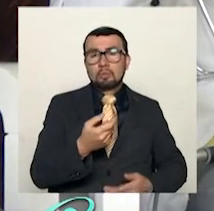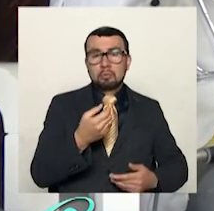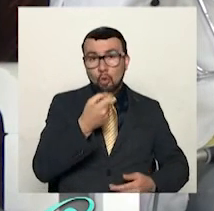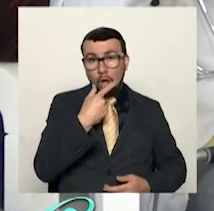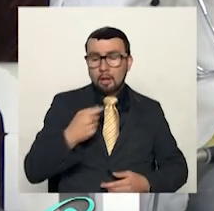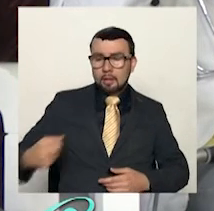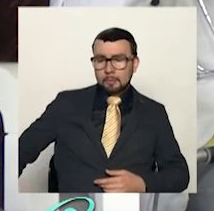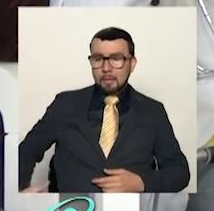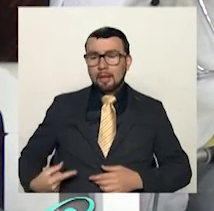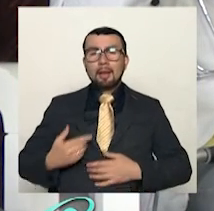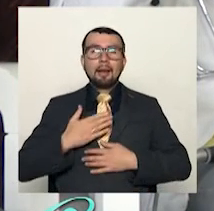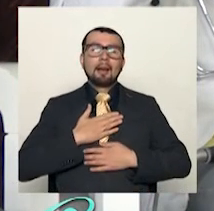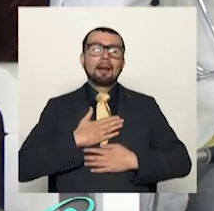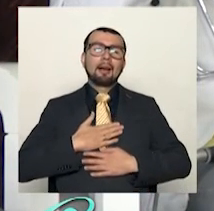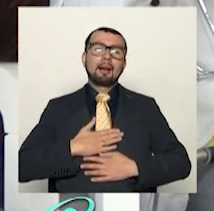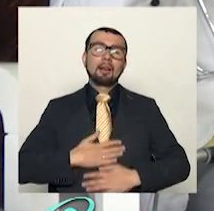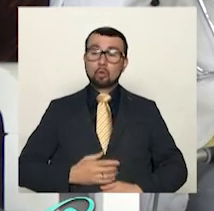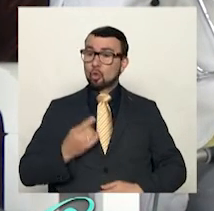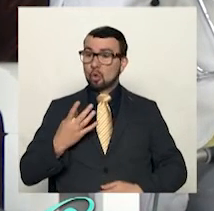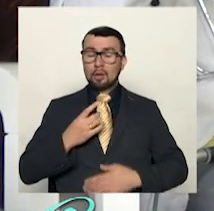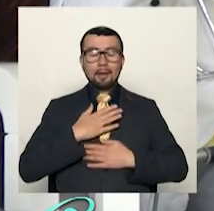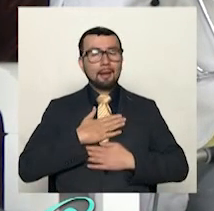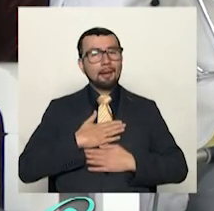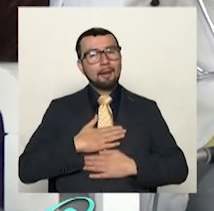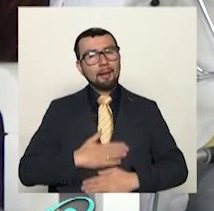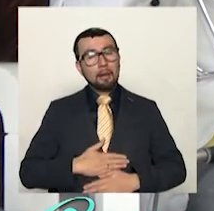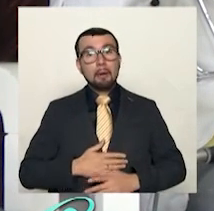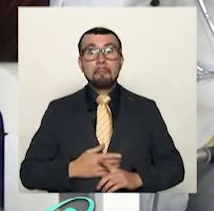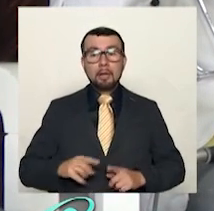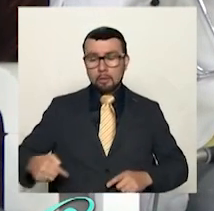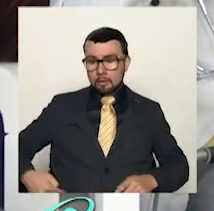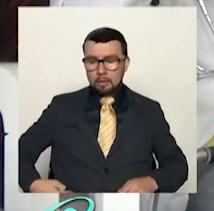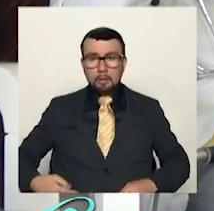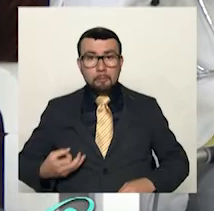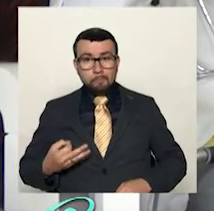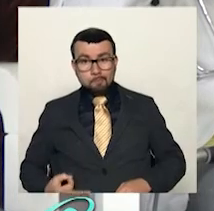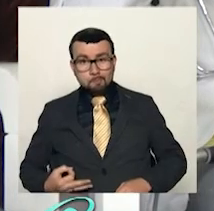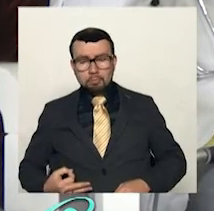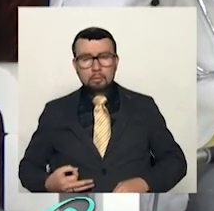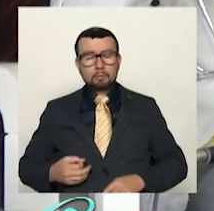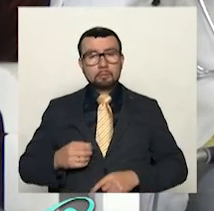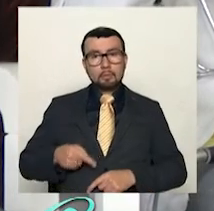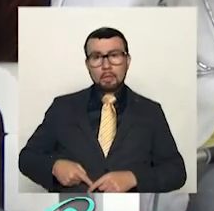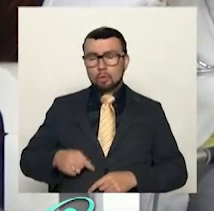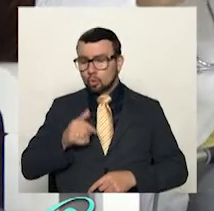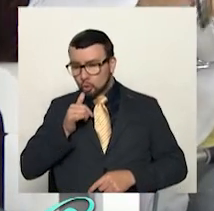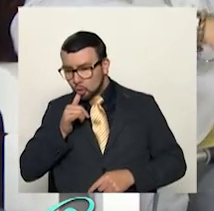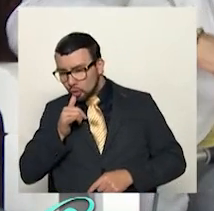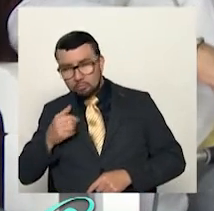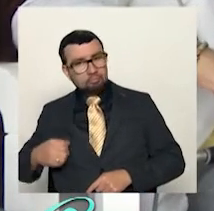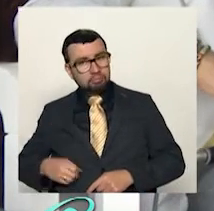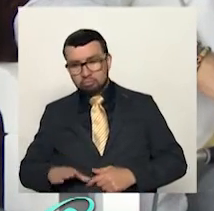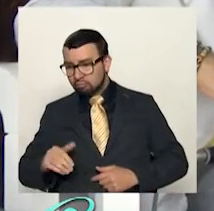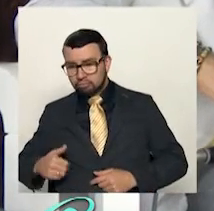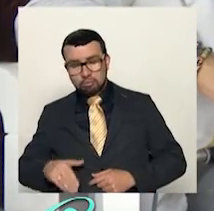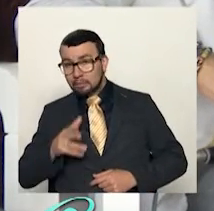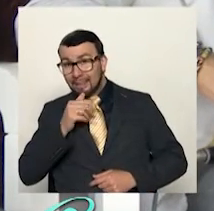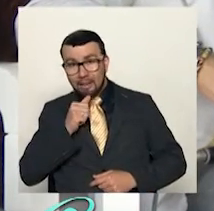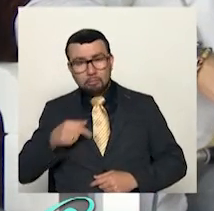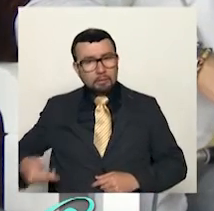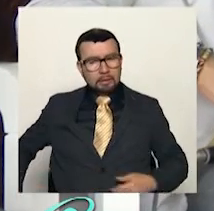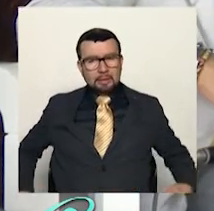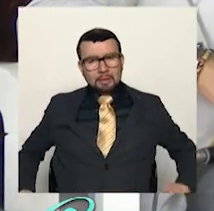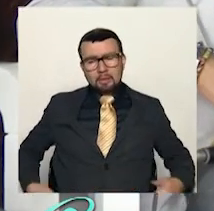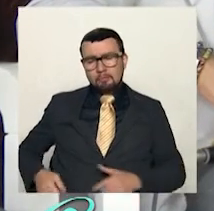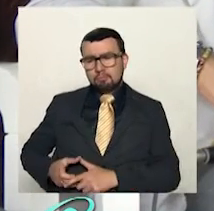analgésico potente, el dolor se va a ir y muchas veces ese cálculo está tapando la salida de orina del riñón. El riñón se distiende,